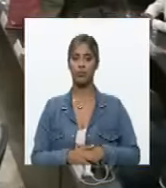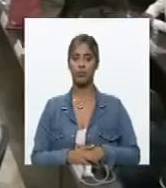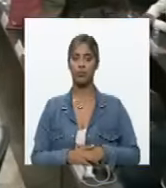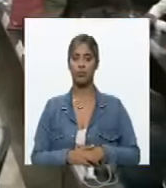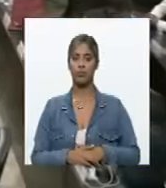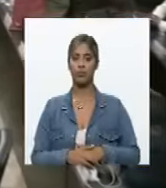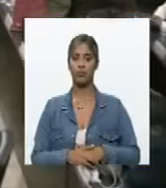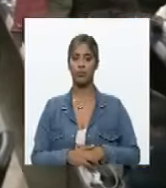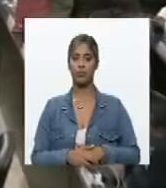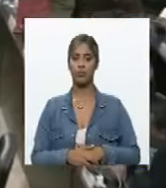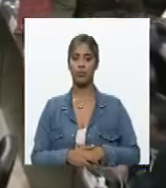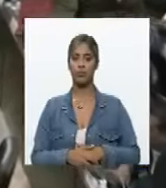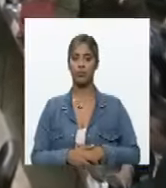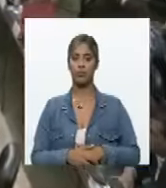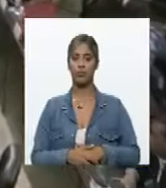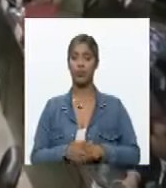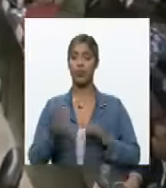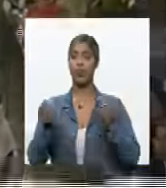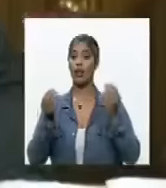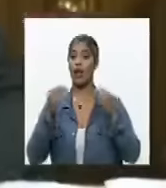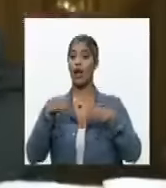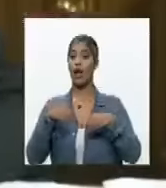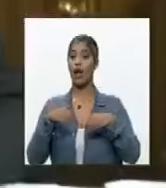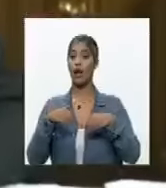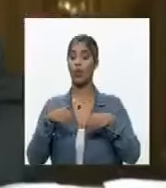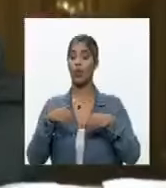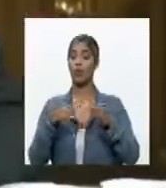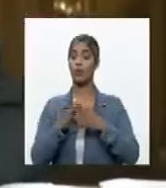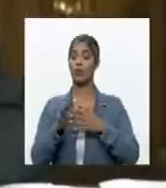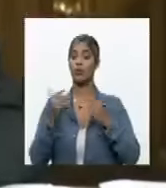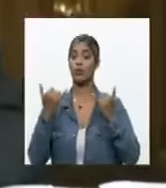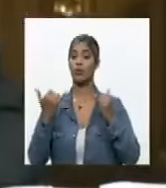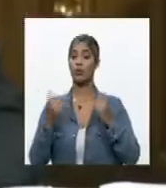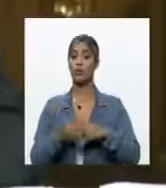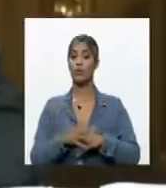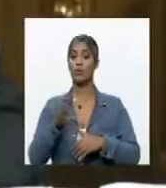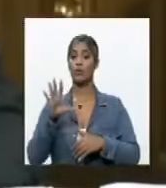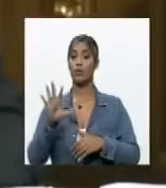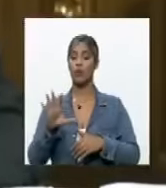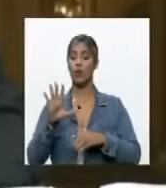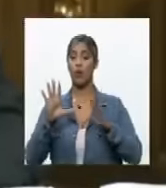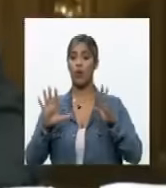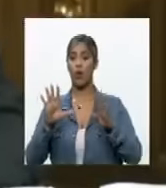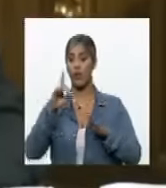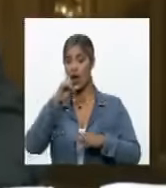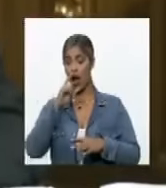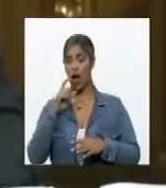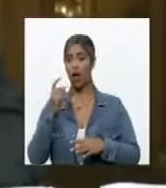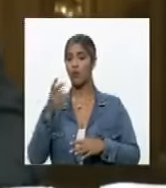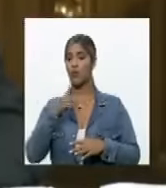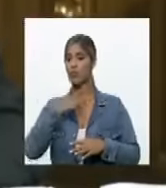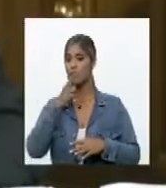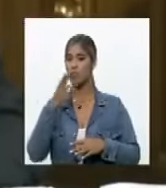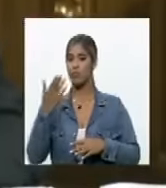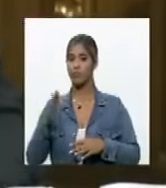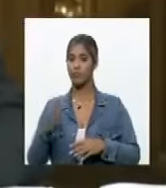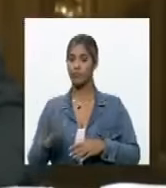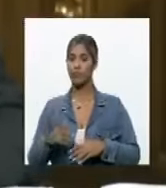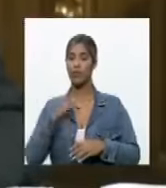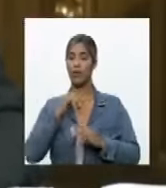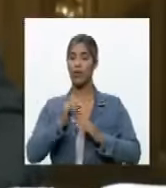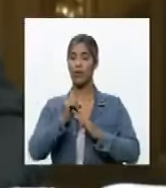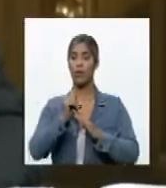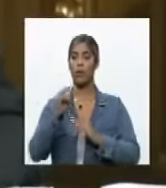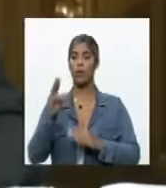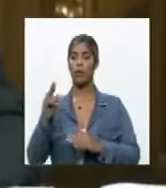la República Bolivariana de Venezuela, acuerdo en ocasión de conmemorarse los 59 años del cruento asesinato del líder político